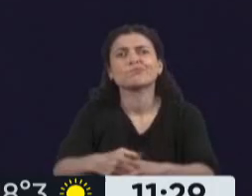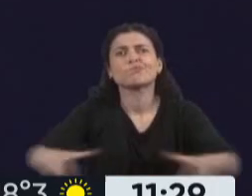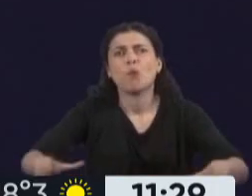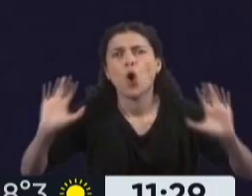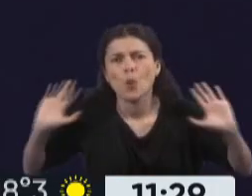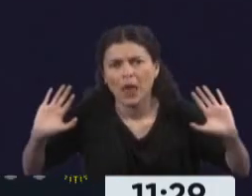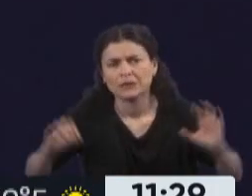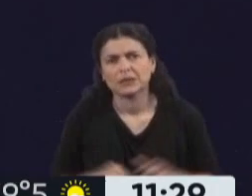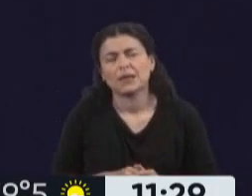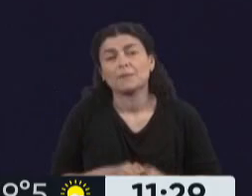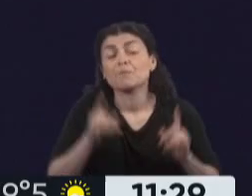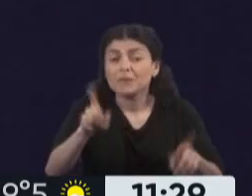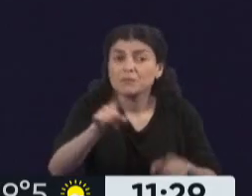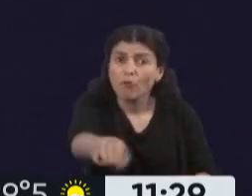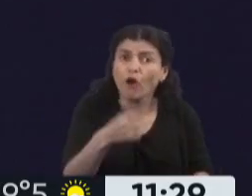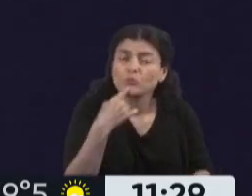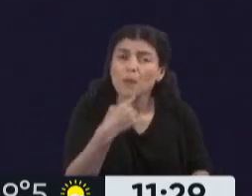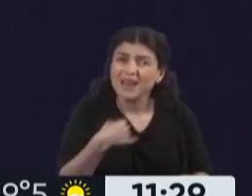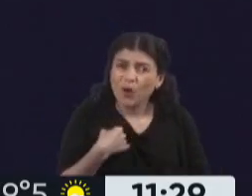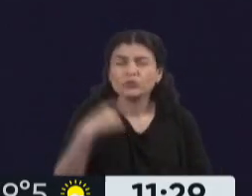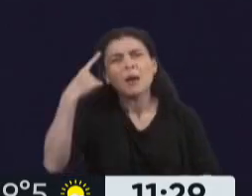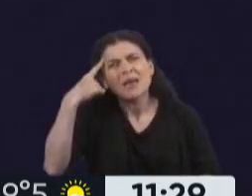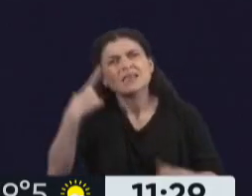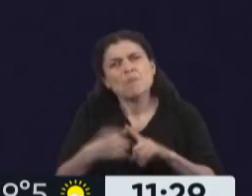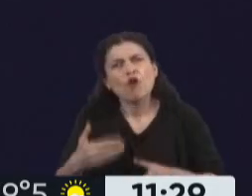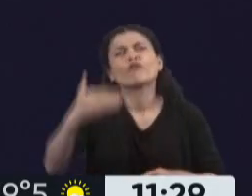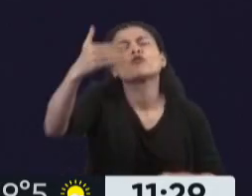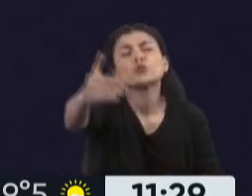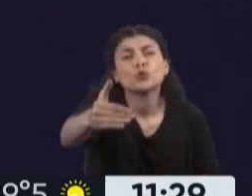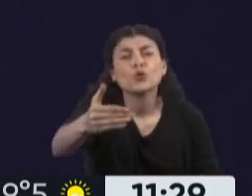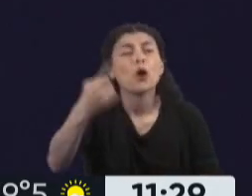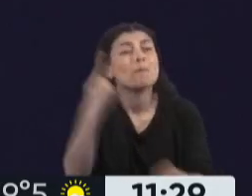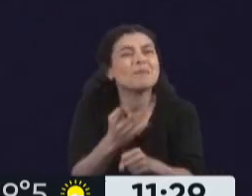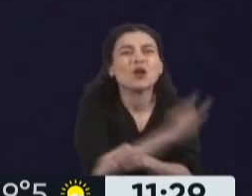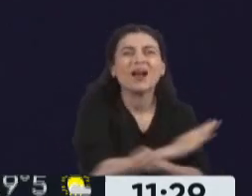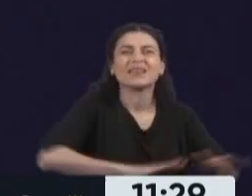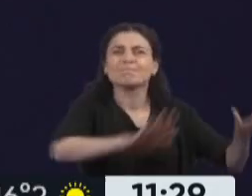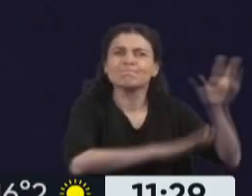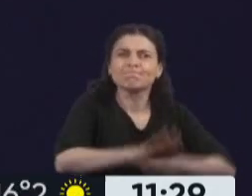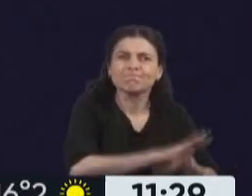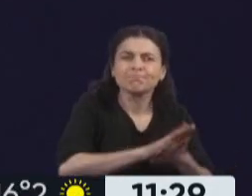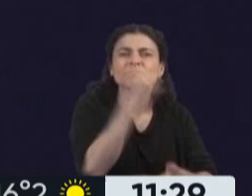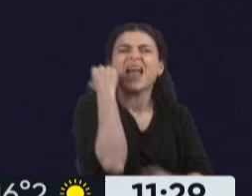a su pregunta, digamos, de cómo es el futuro es con crecimiento, porque es la única manera, aparte, por si no